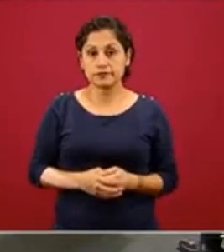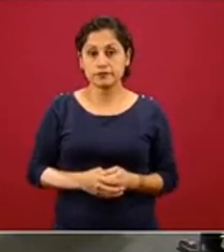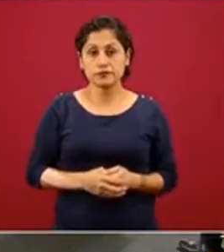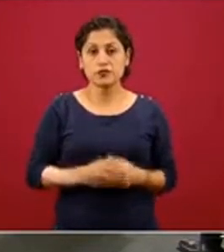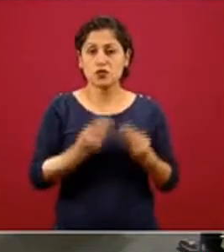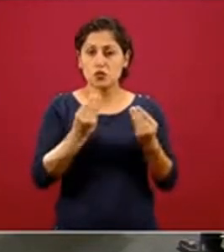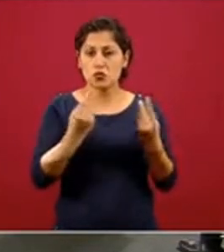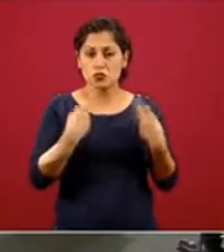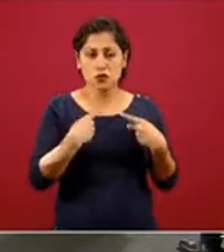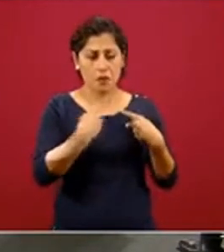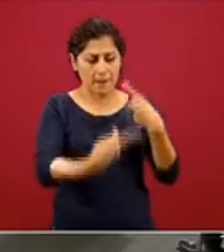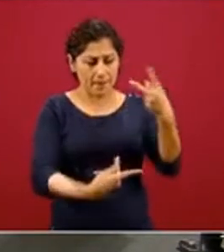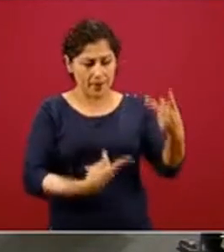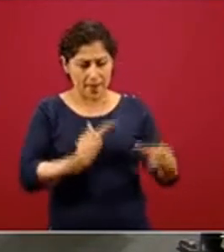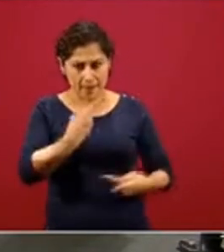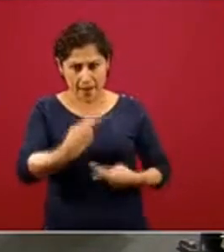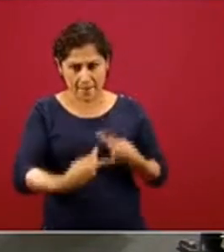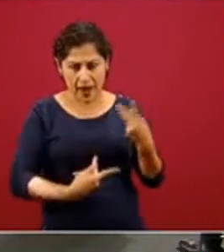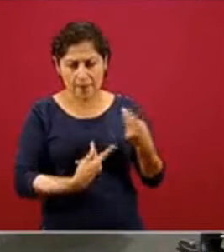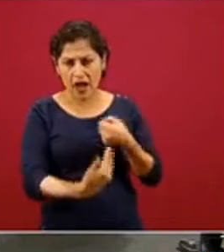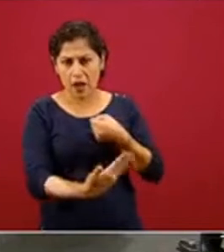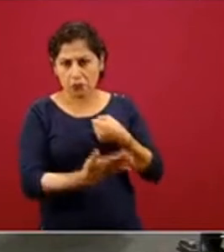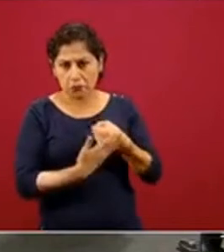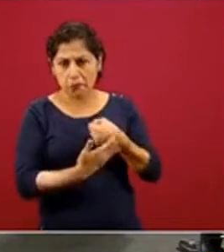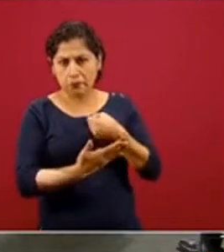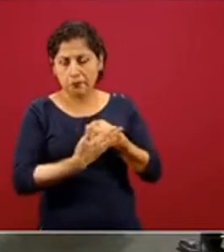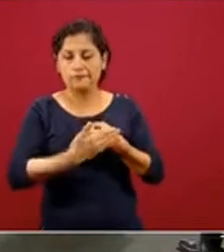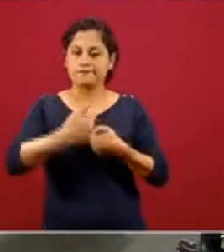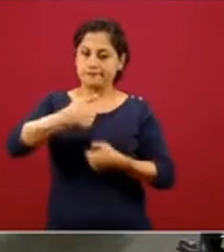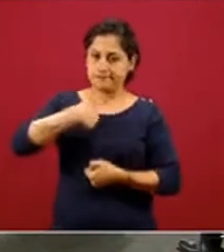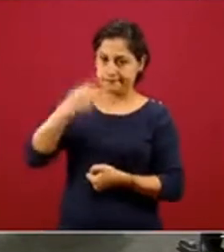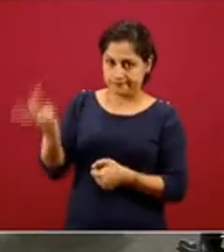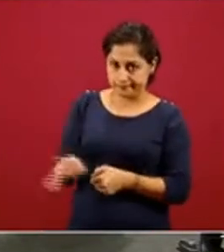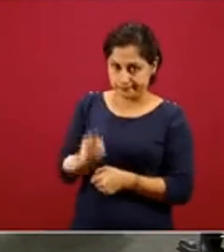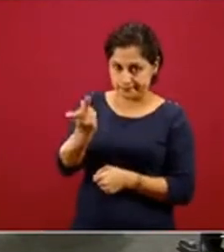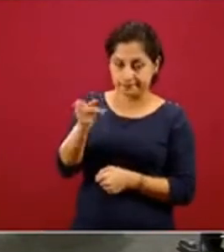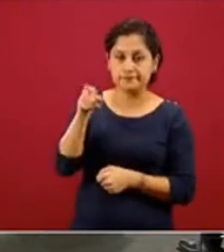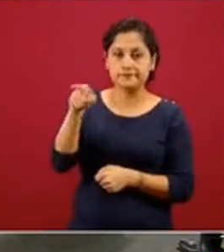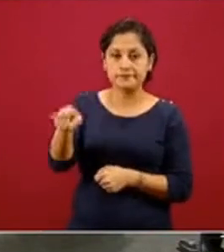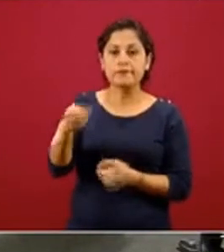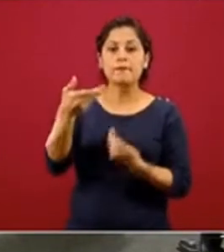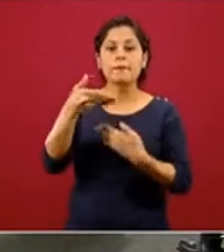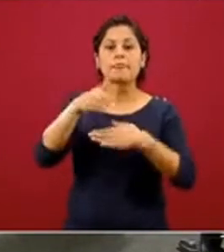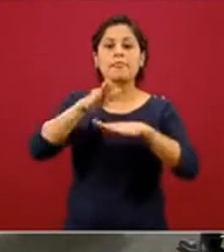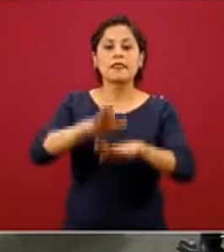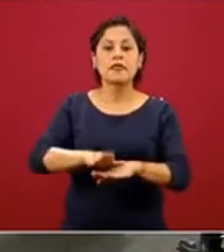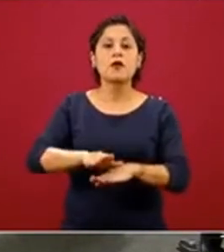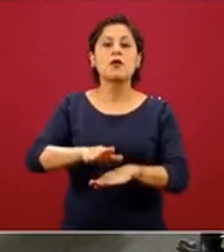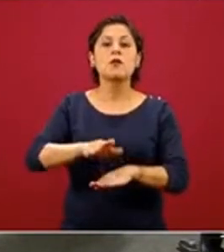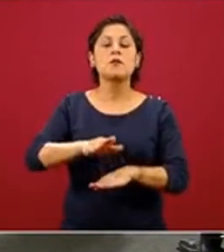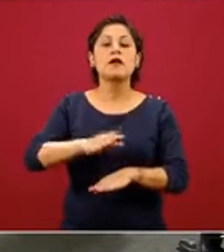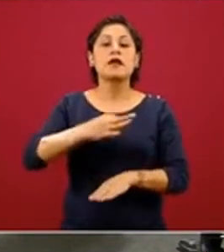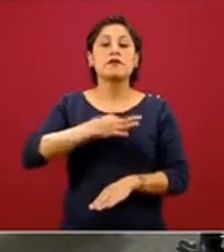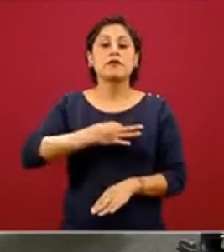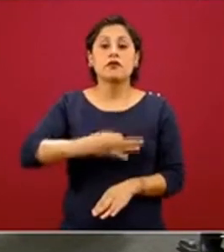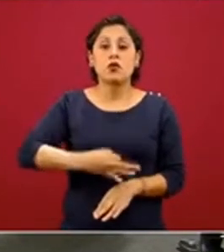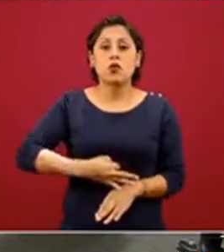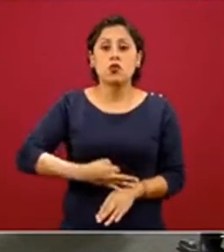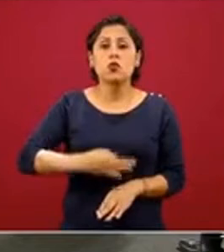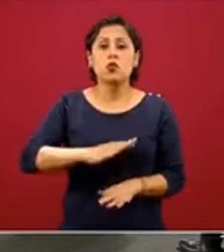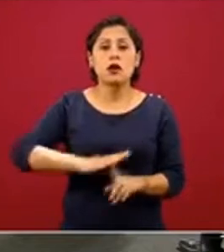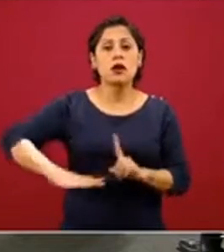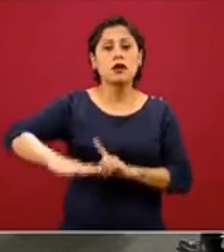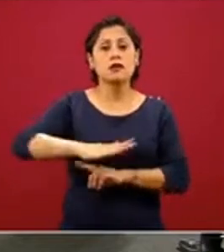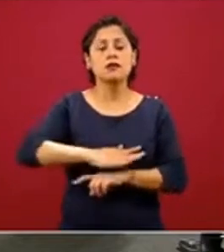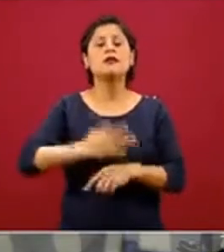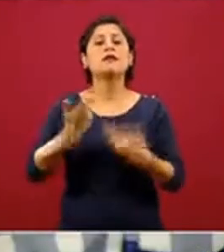mucho, o nos insisten en que le preguntemos sobre la curva epidémica de Toluca o del Valle de Toluca, si hay cuál es el diagnóstico